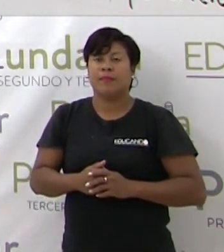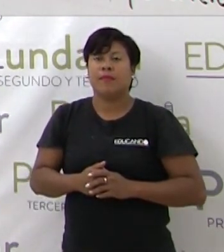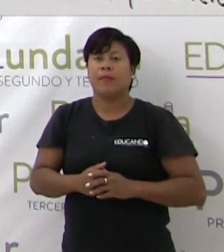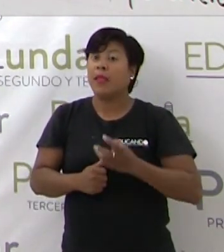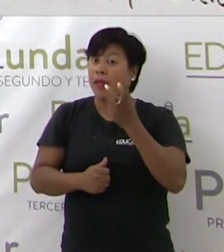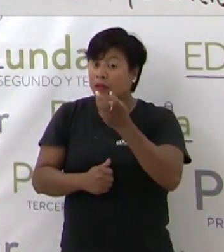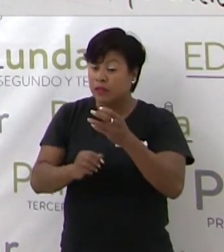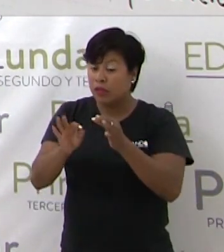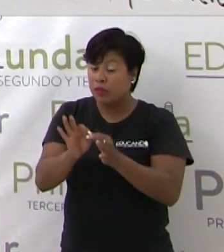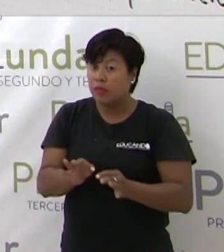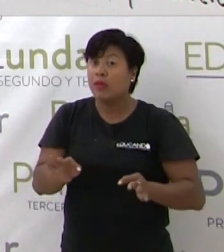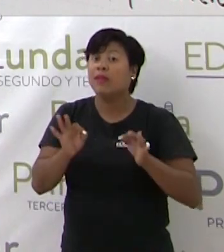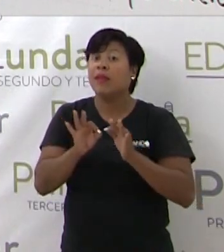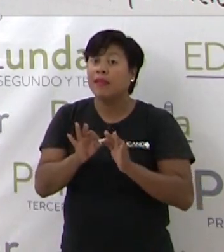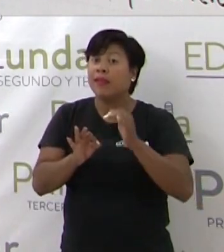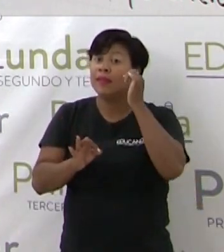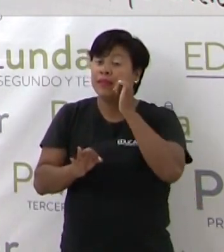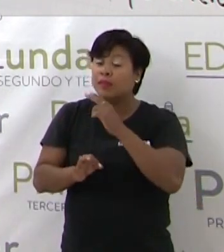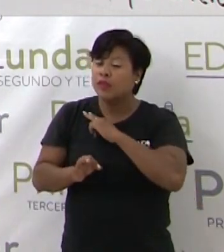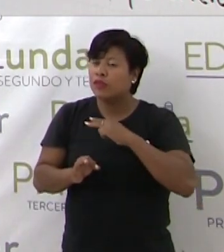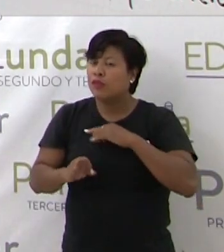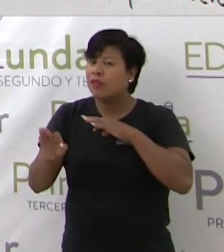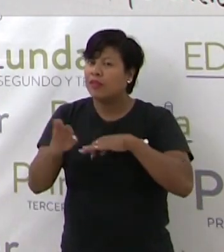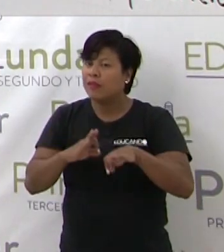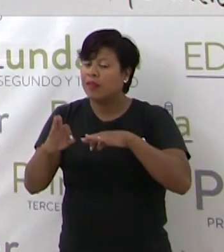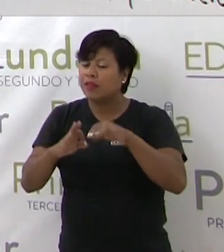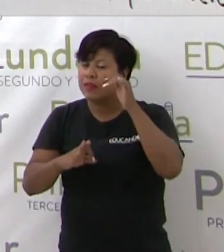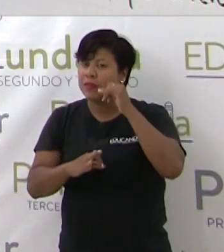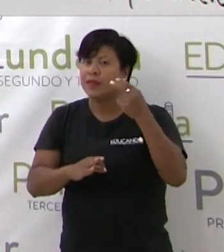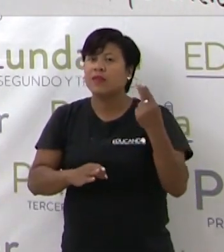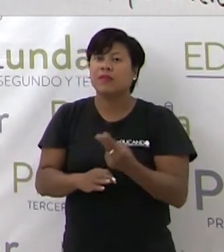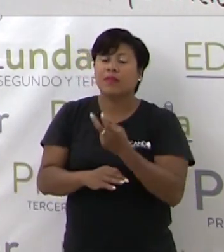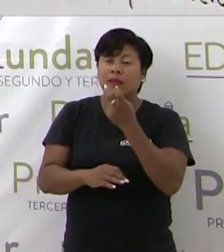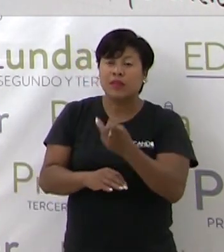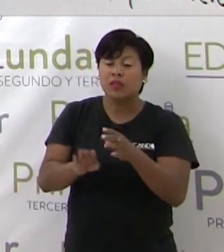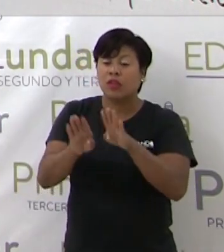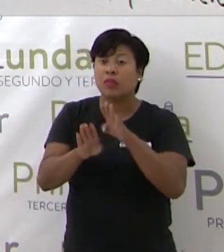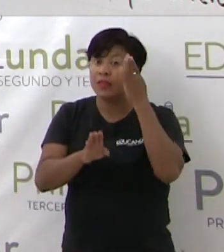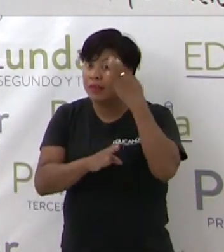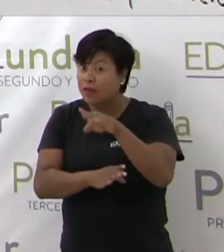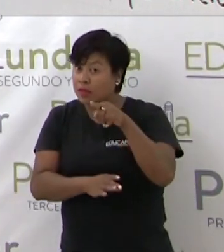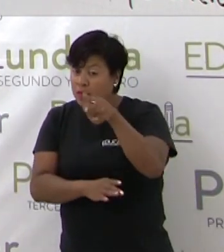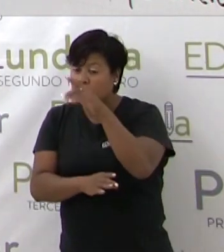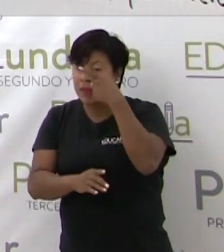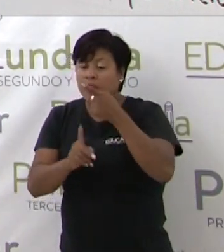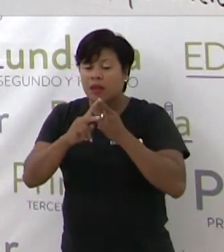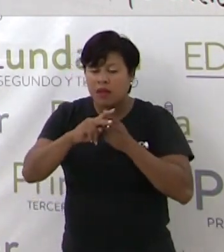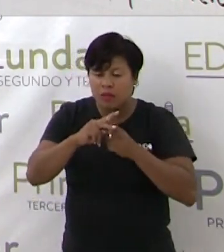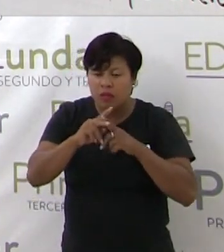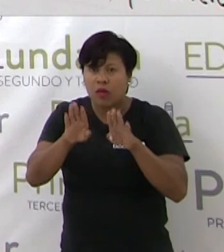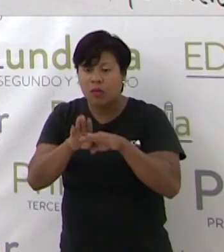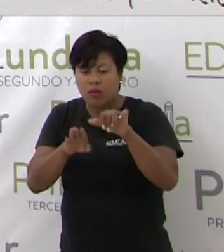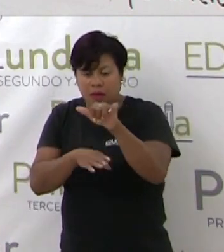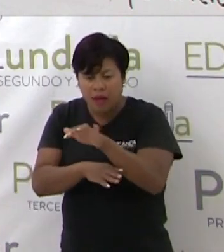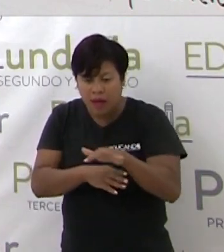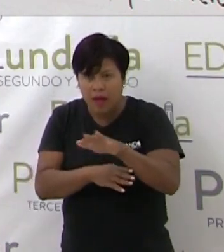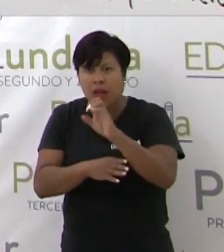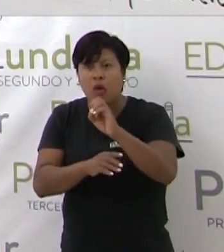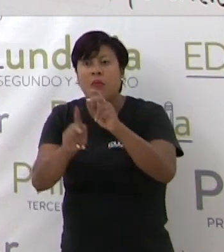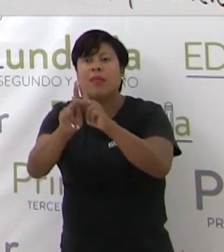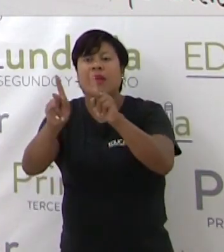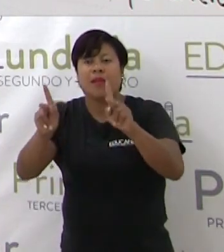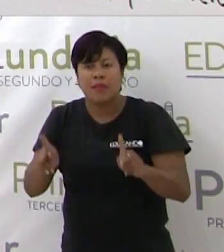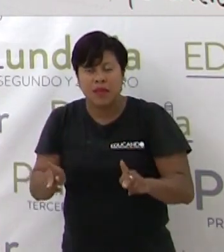muy importante también, y que siempre lo hemos estado trabajando, y lo necesitamos también este dato o saberlo para calcular el área o el perímetro